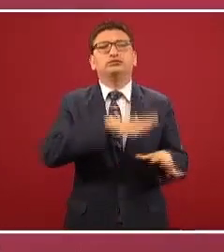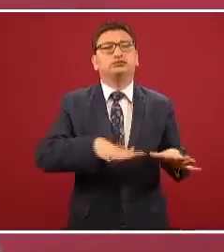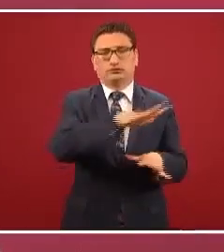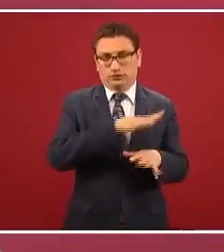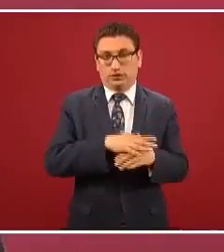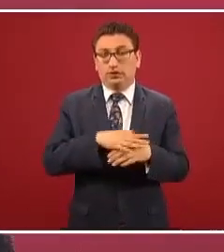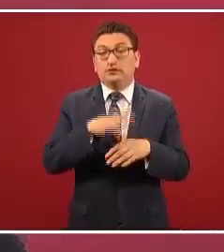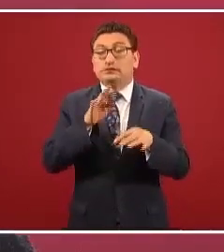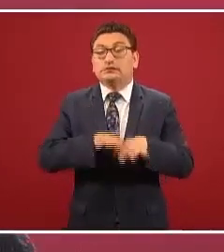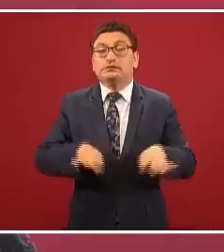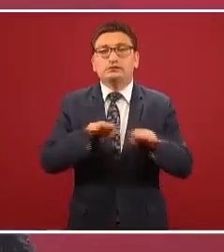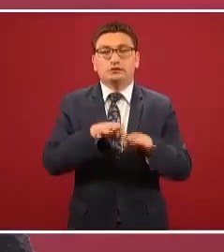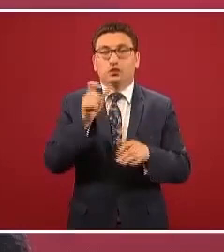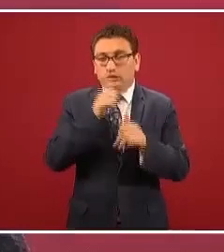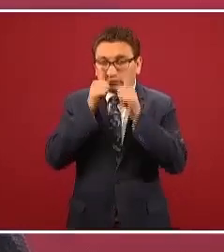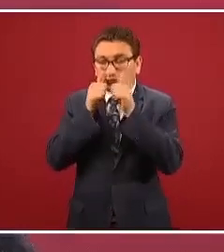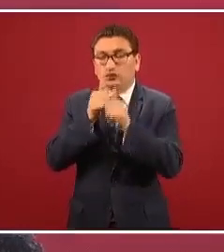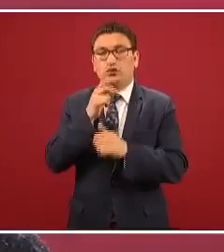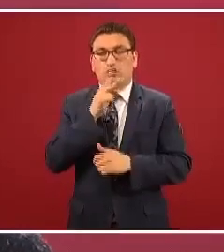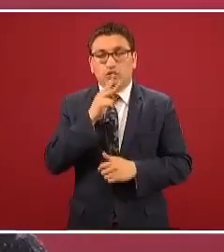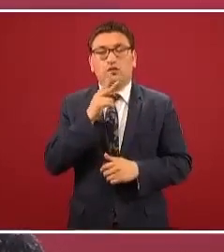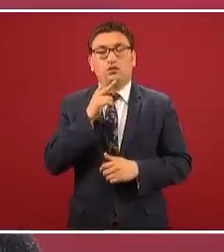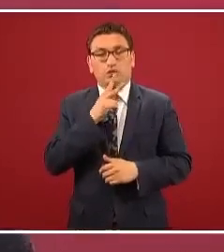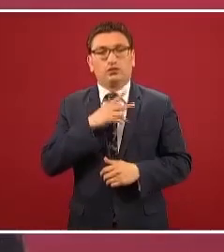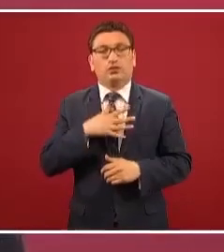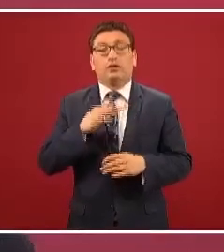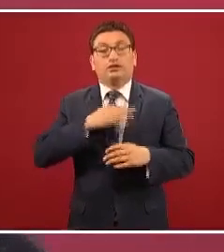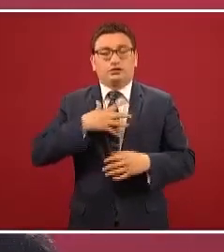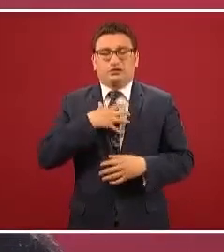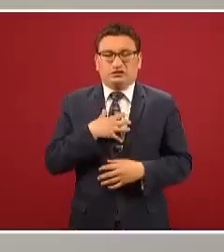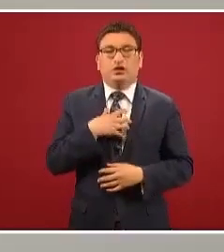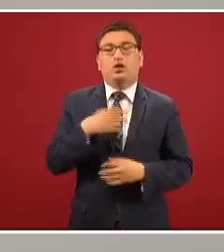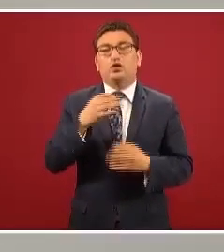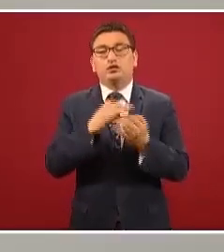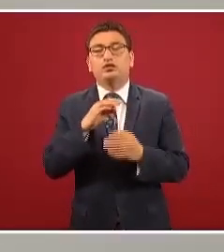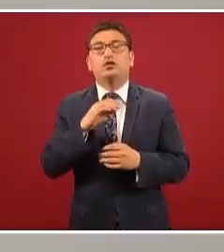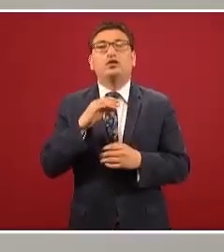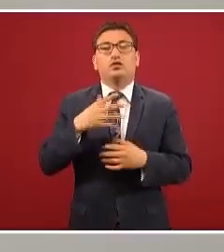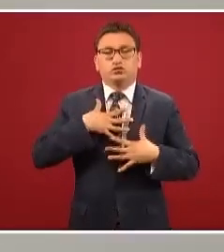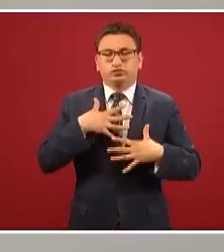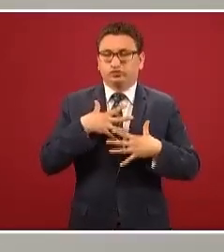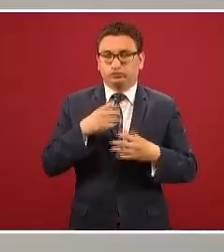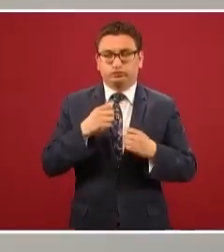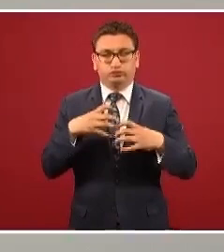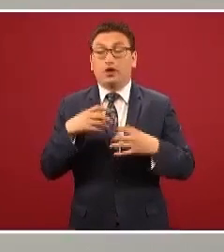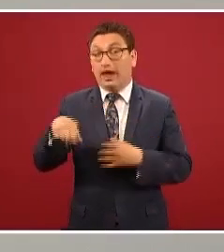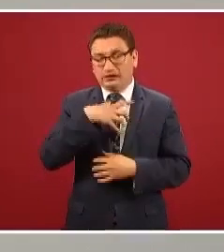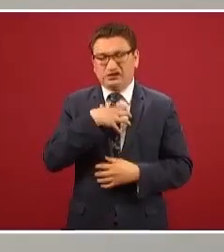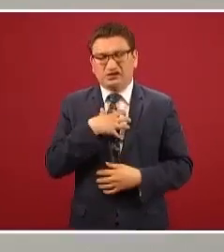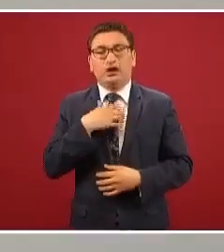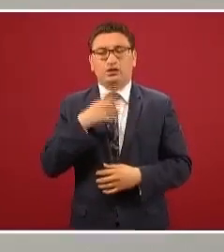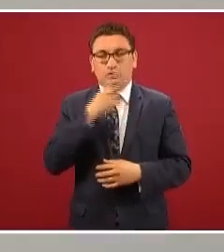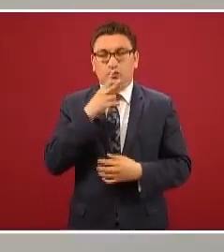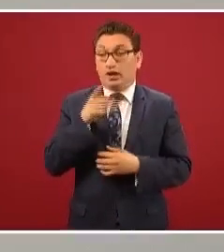la vía respiratoria. Si se presentara una complicación con neumonía, con inflamación de los pulmones, las personas podrían